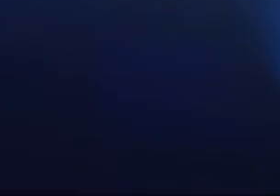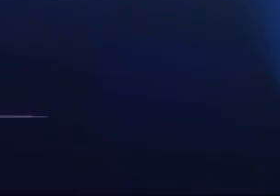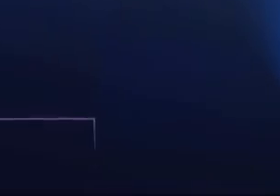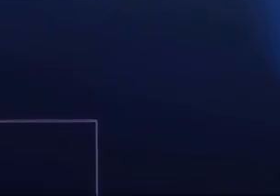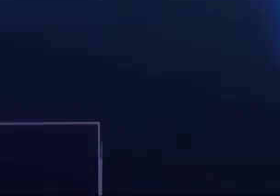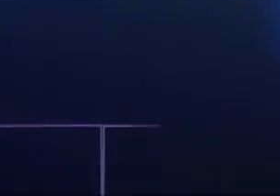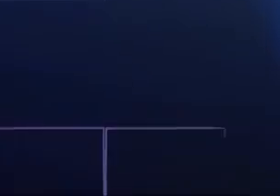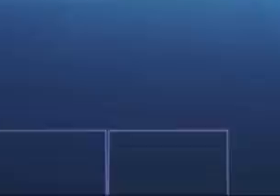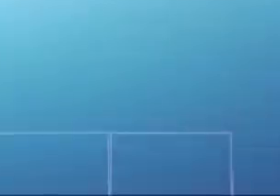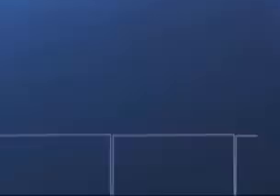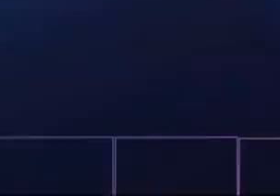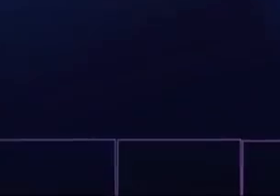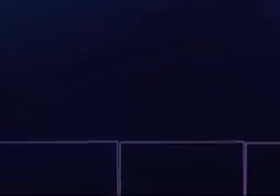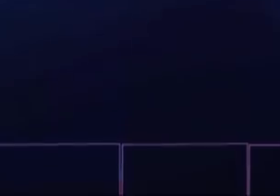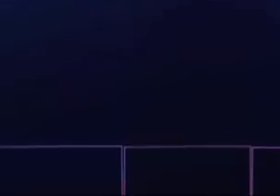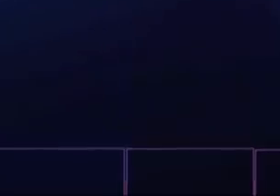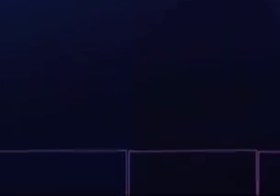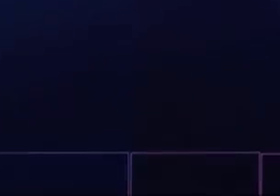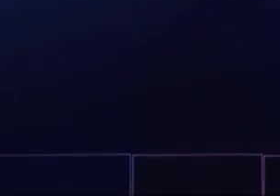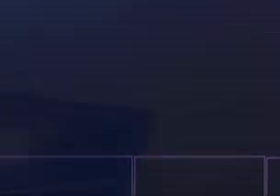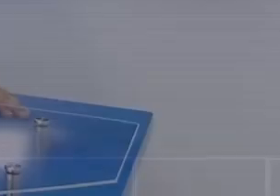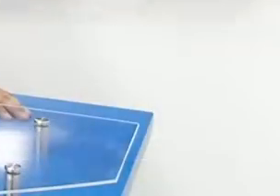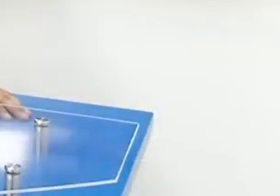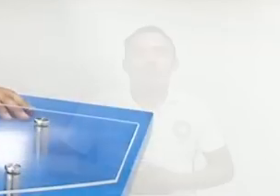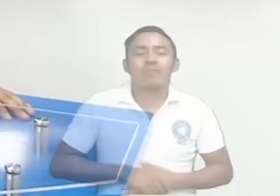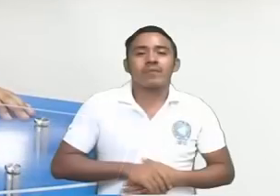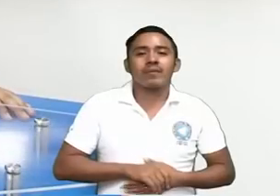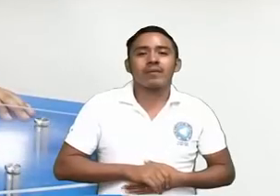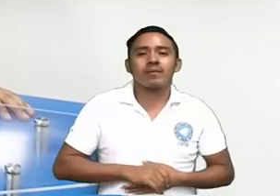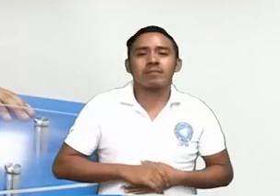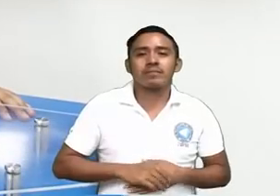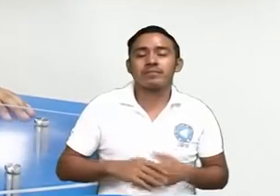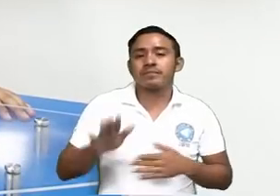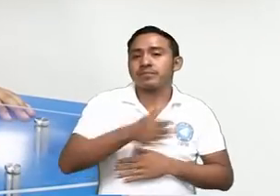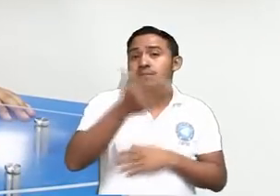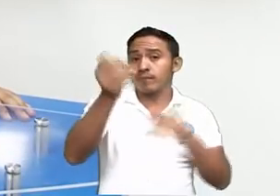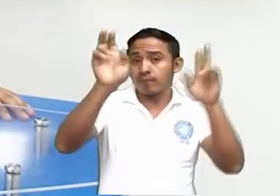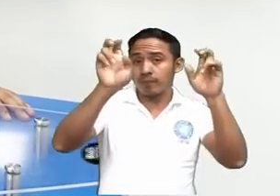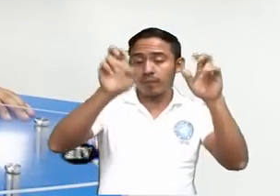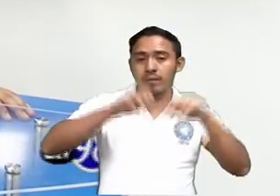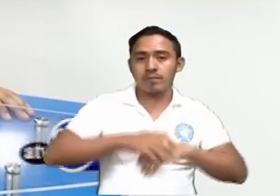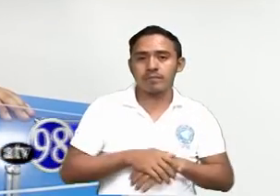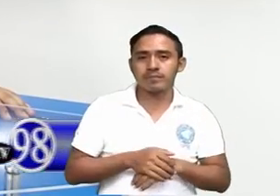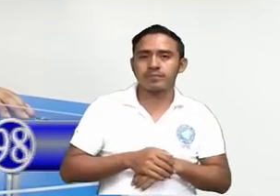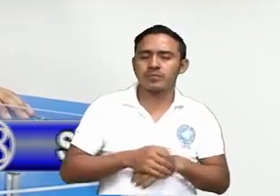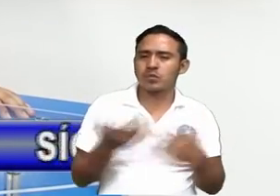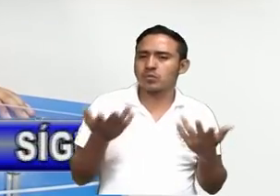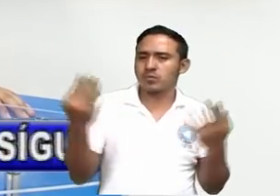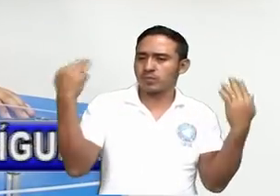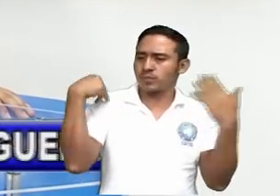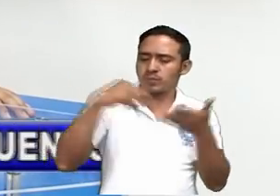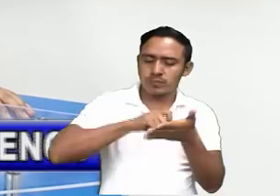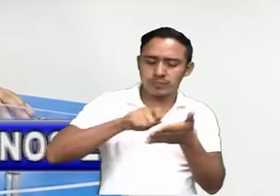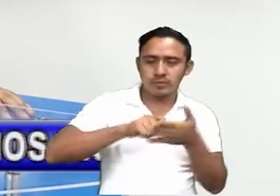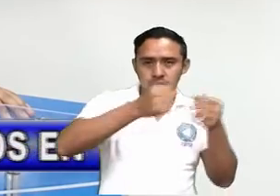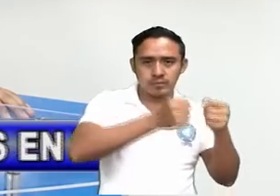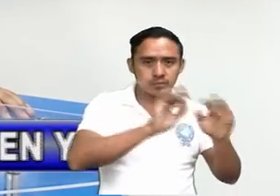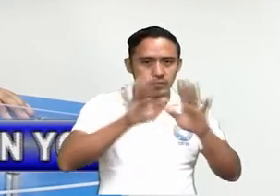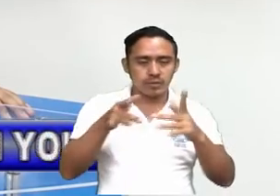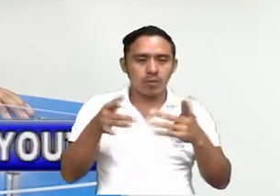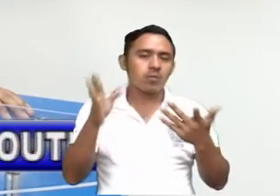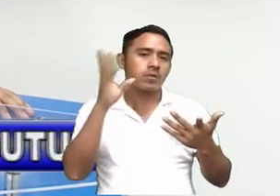En otros ámbitos, Ser maestro o maestra es una